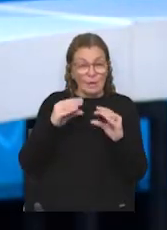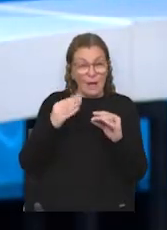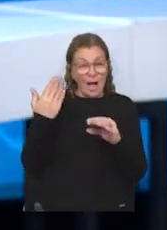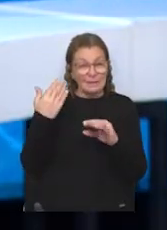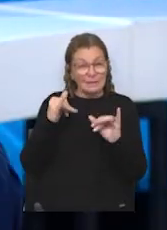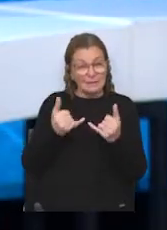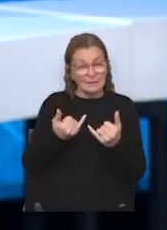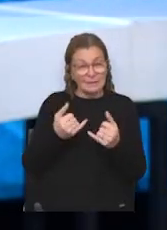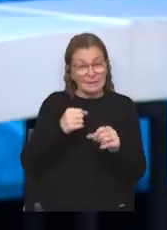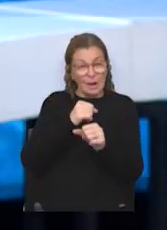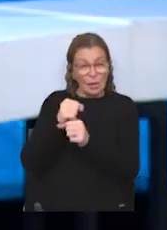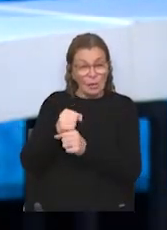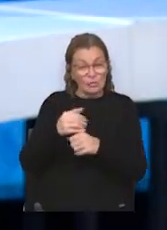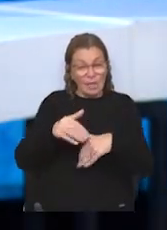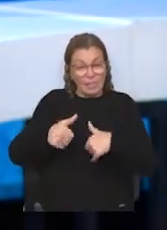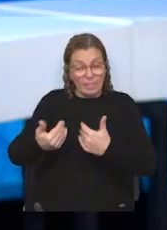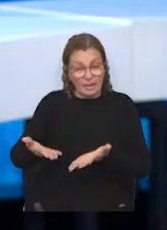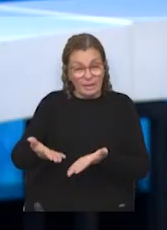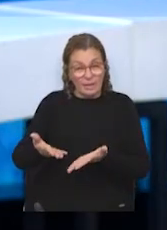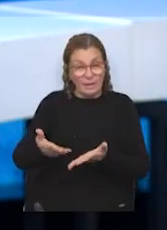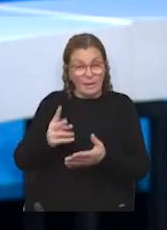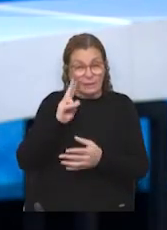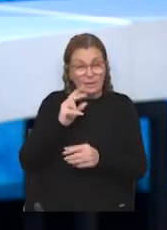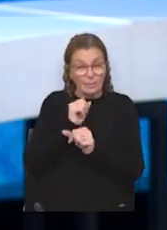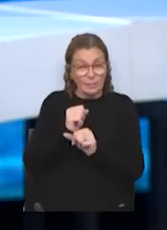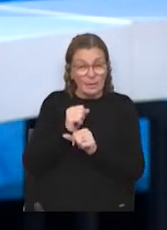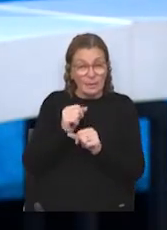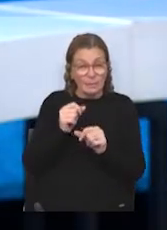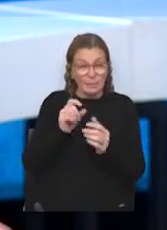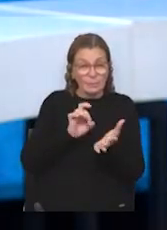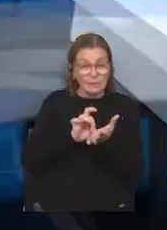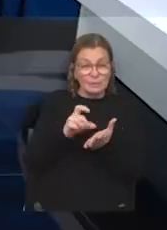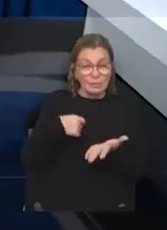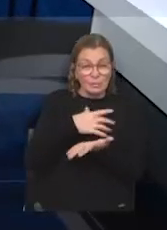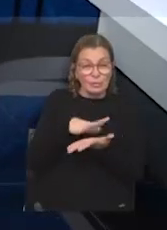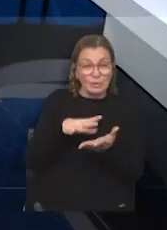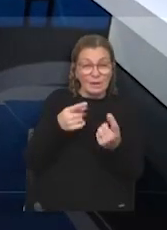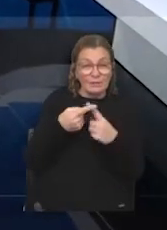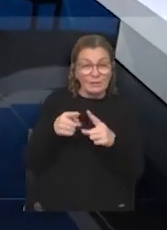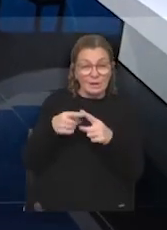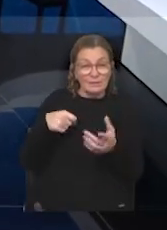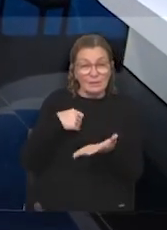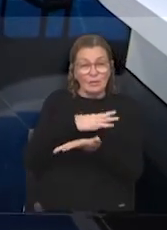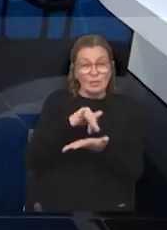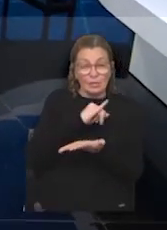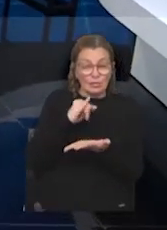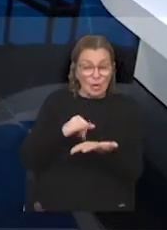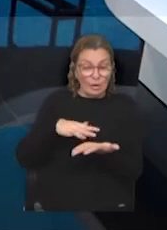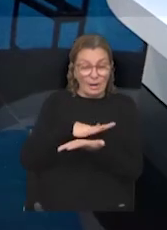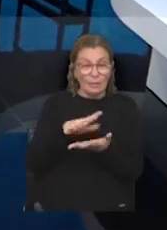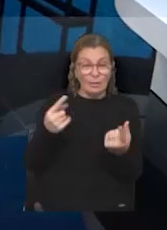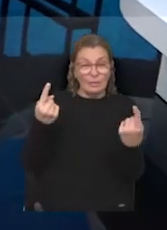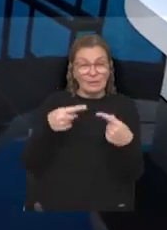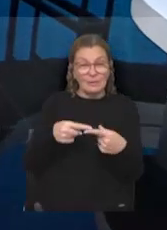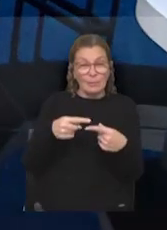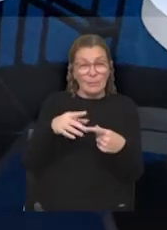decir si la olla dejaba de funcionar como olla ver si se podía prestar algún servicio social en determinadas zona bueno nosotros cuando debatimos me